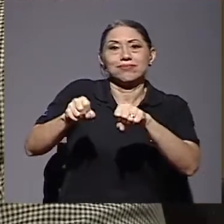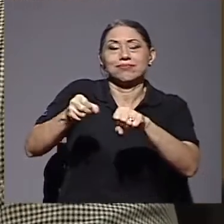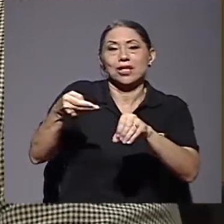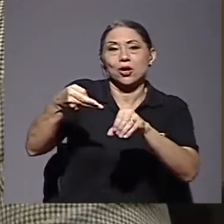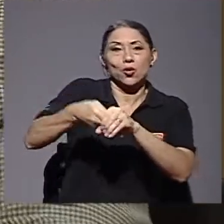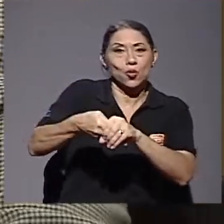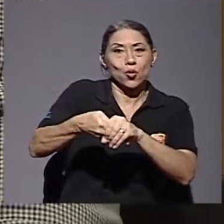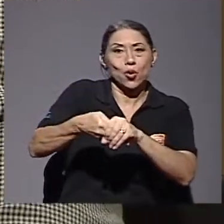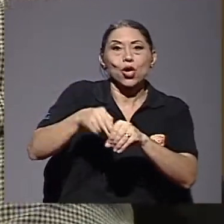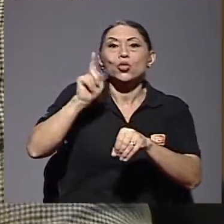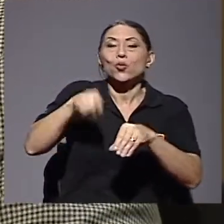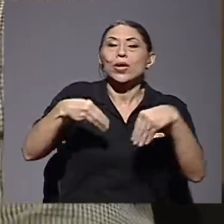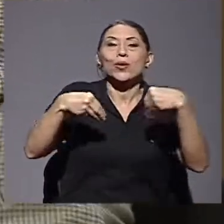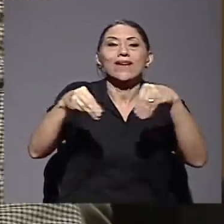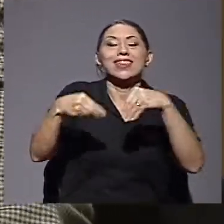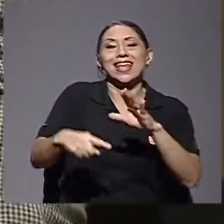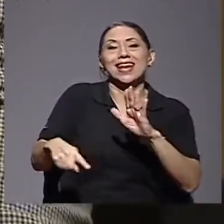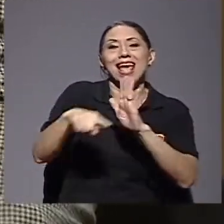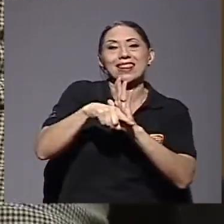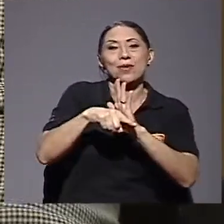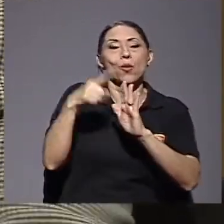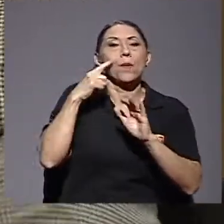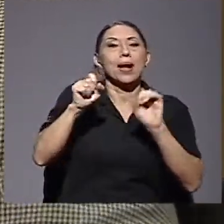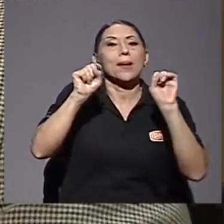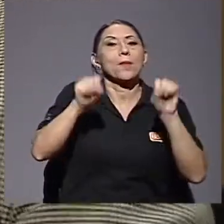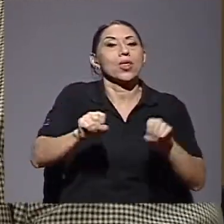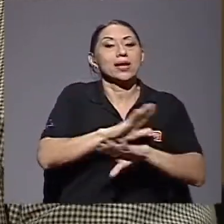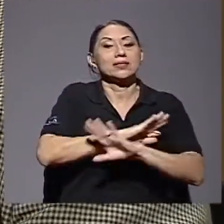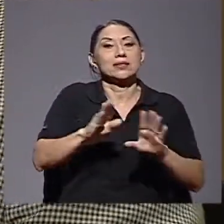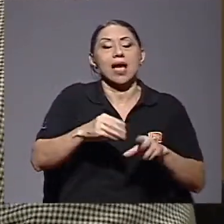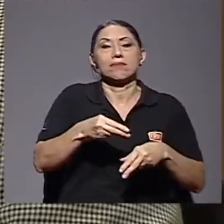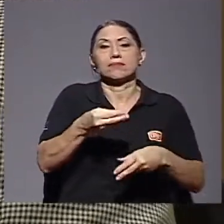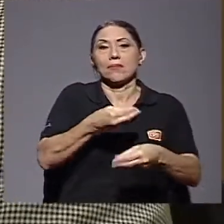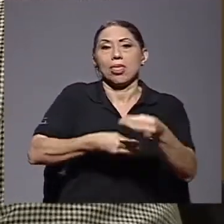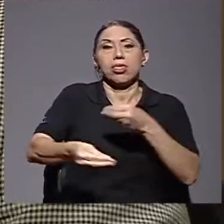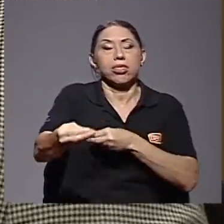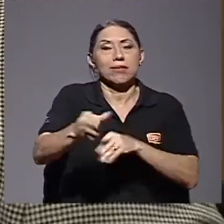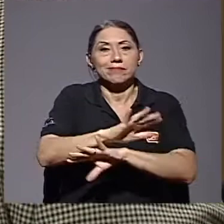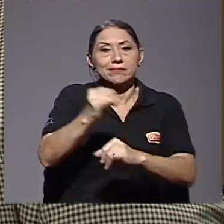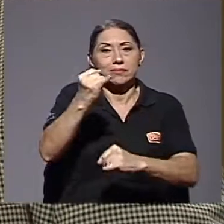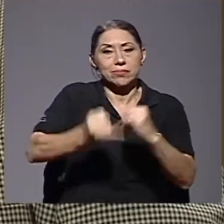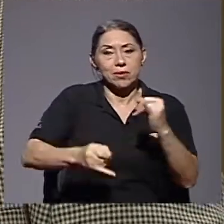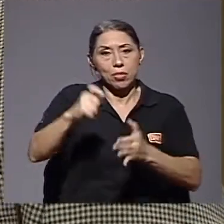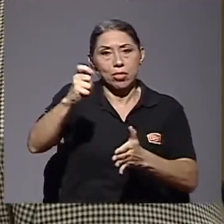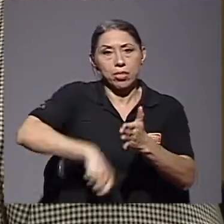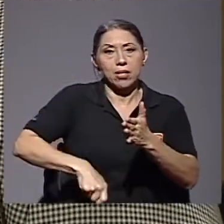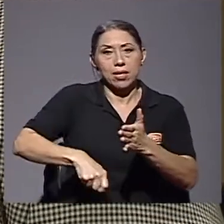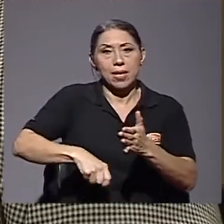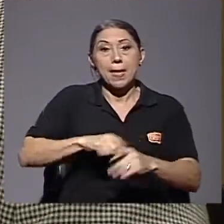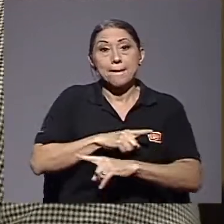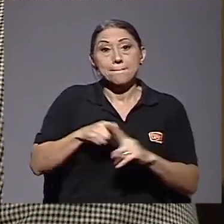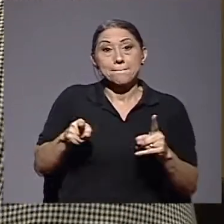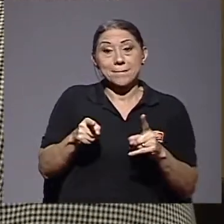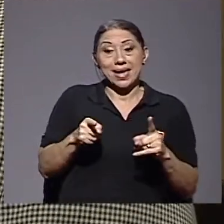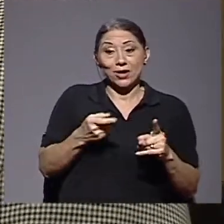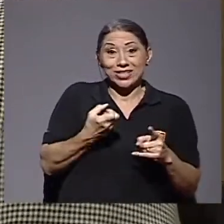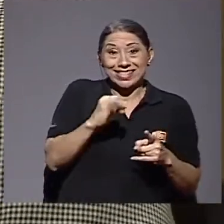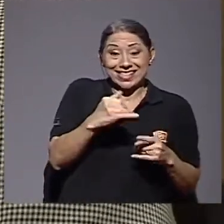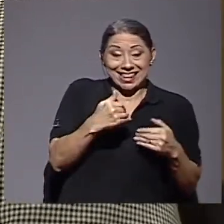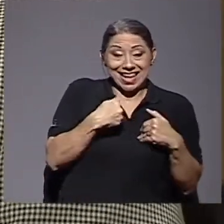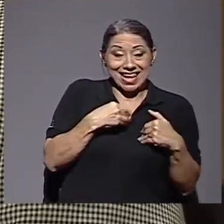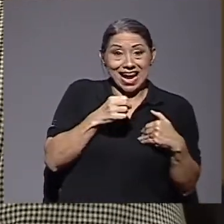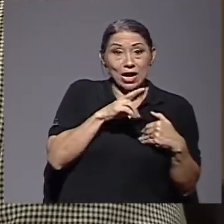vender negativo, sí, para poder liquidar el papel, porque tenían que liquidar, pero no, el que tenía el crudo, quería vender, no